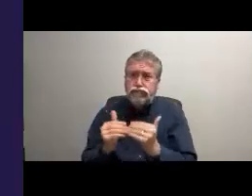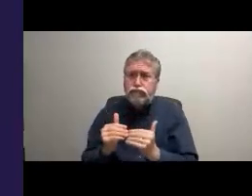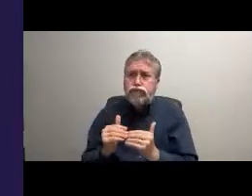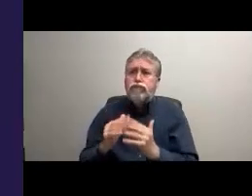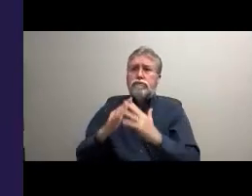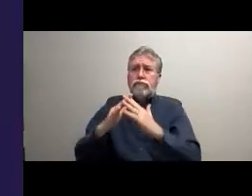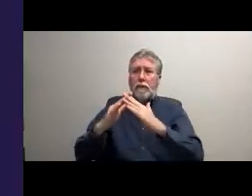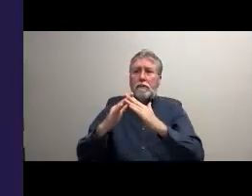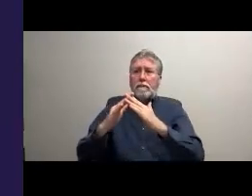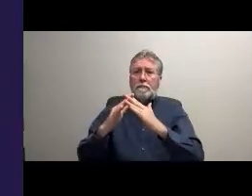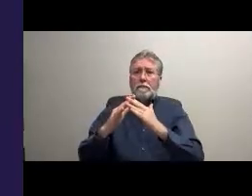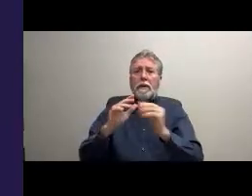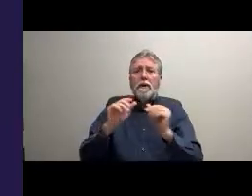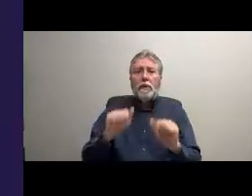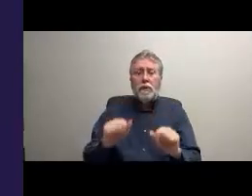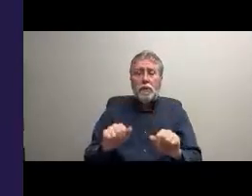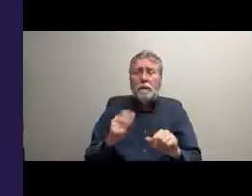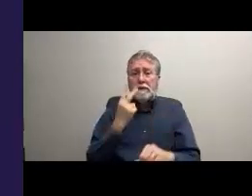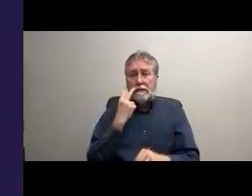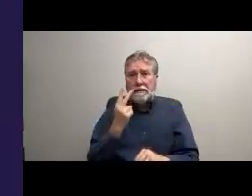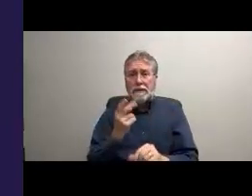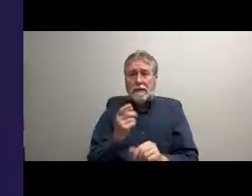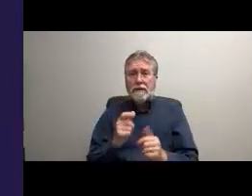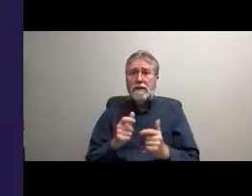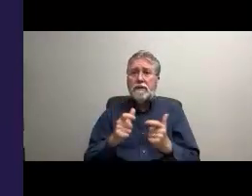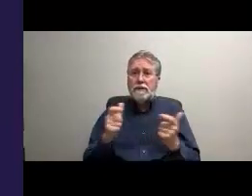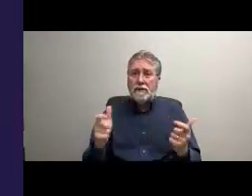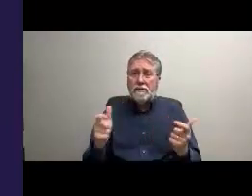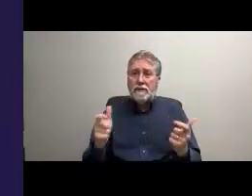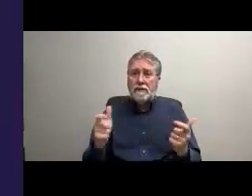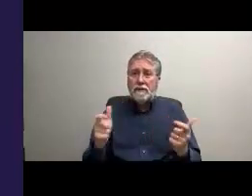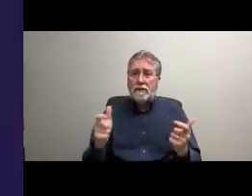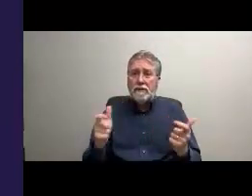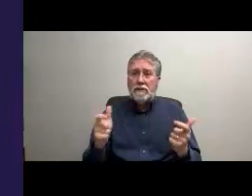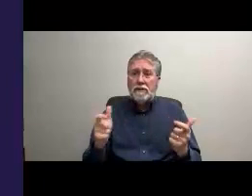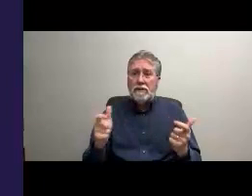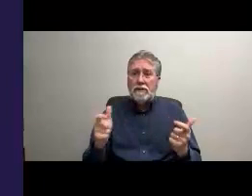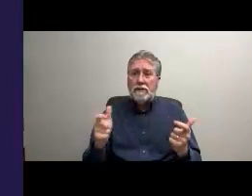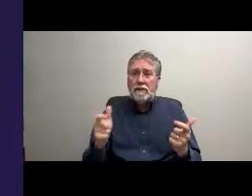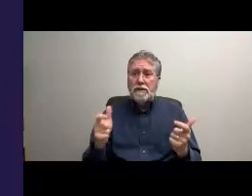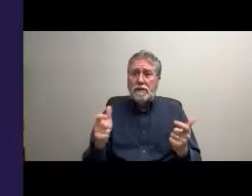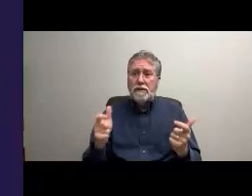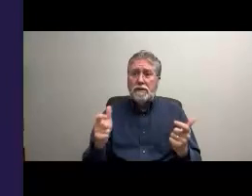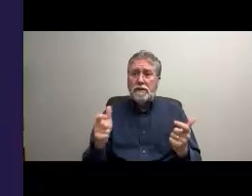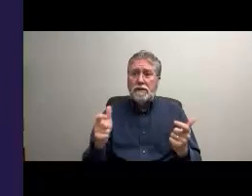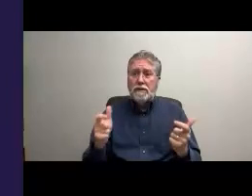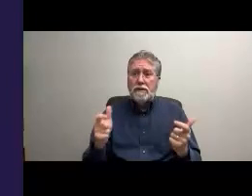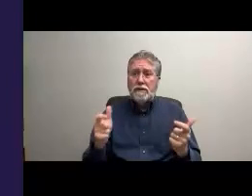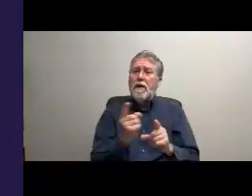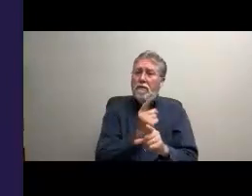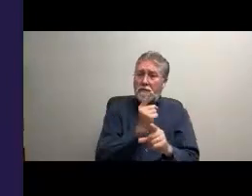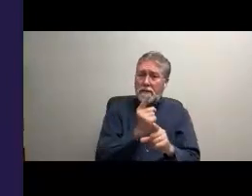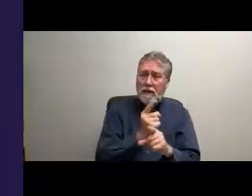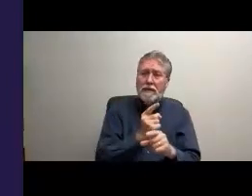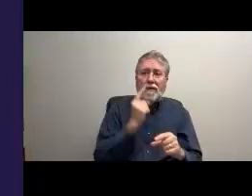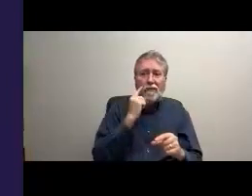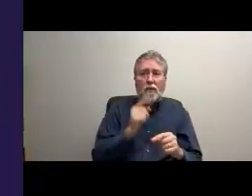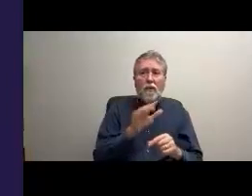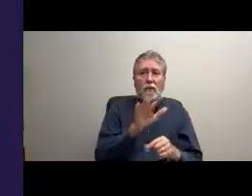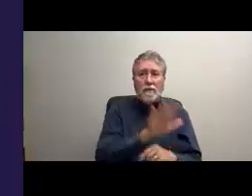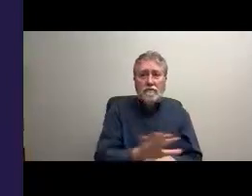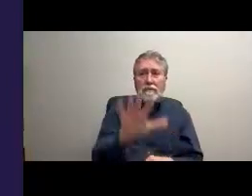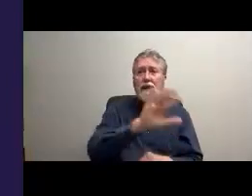después, porque esa puntuación de anomalía está normalizada y es comparable en el espacio y en el tiempo. Realmente se pueden